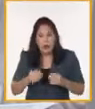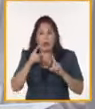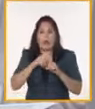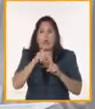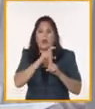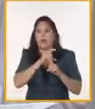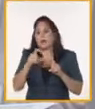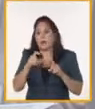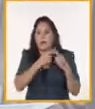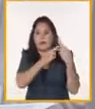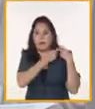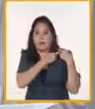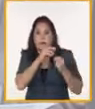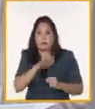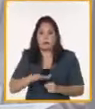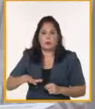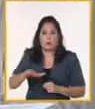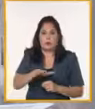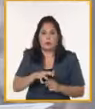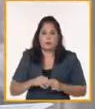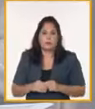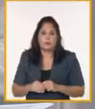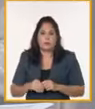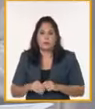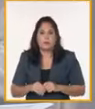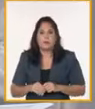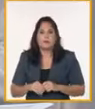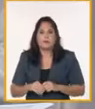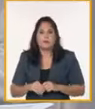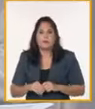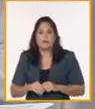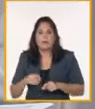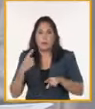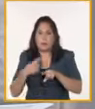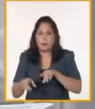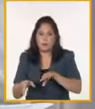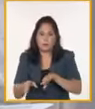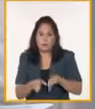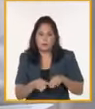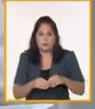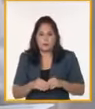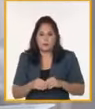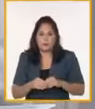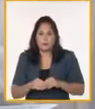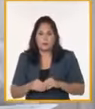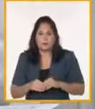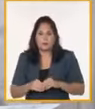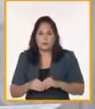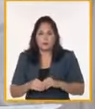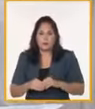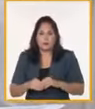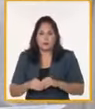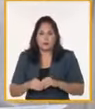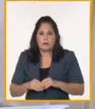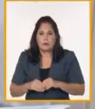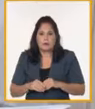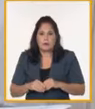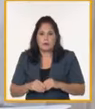de de responsabilidad social ahora Ahorita hablamos de la del decreto